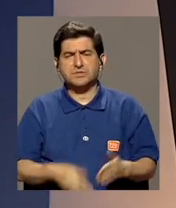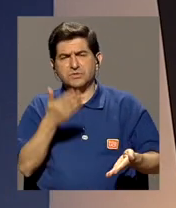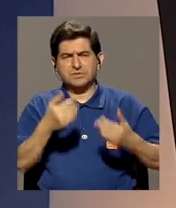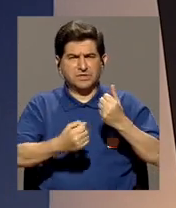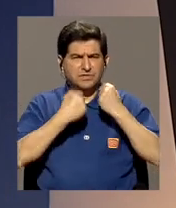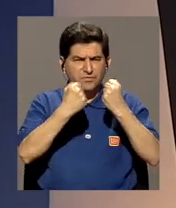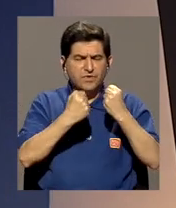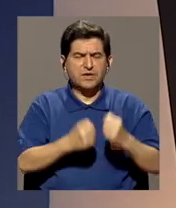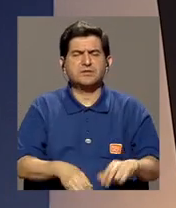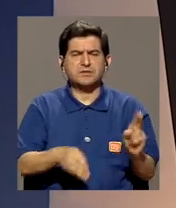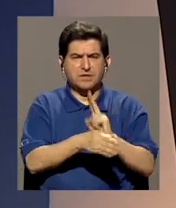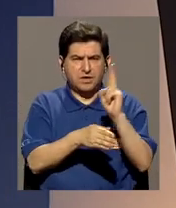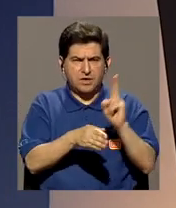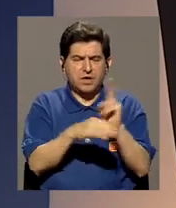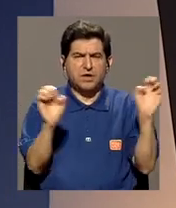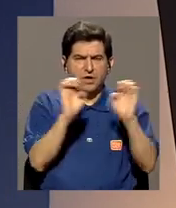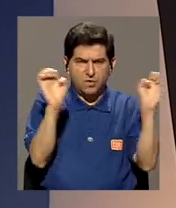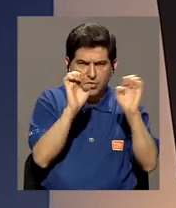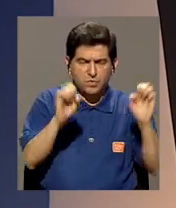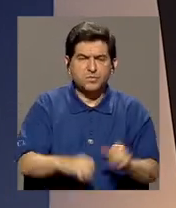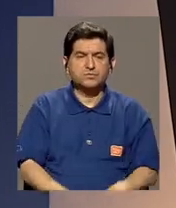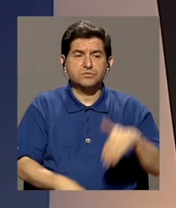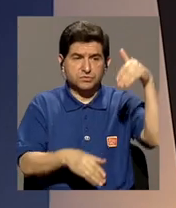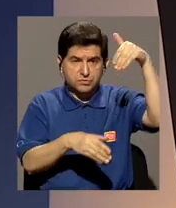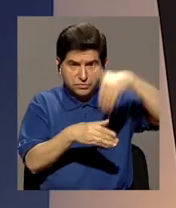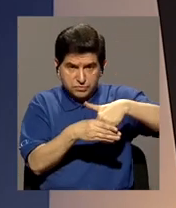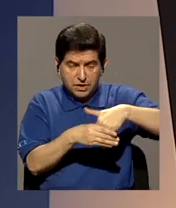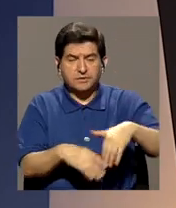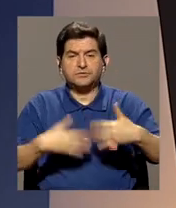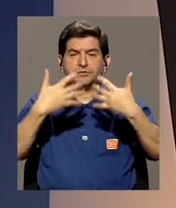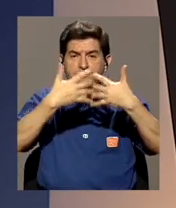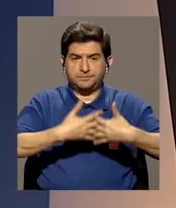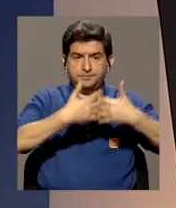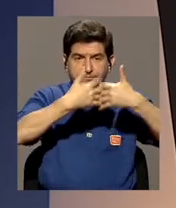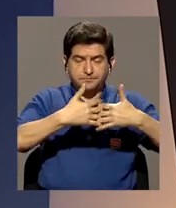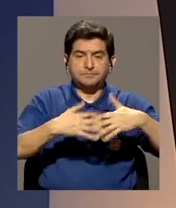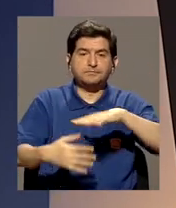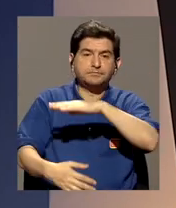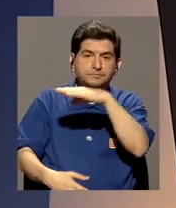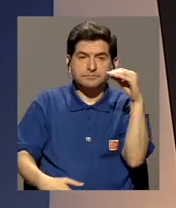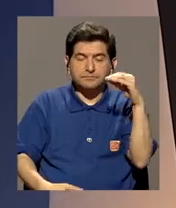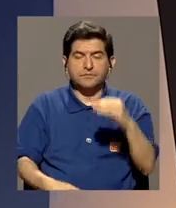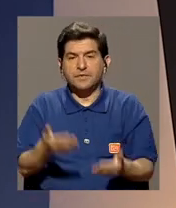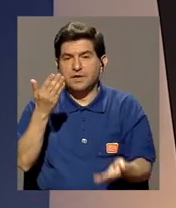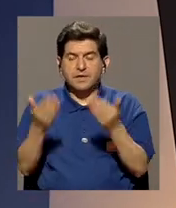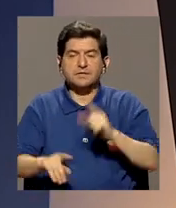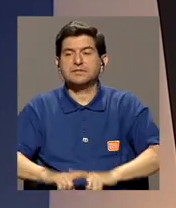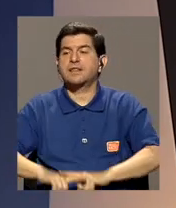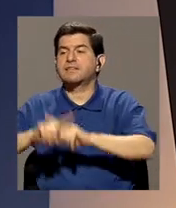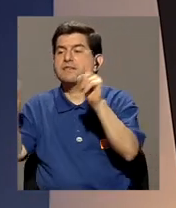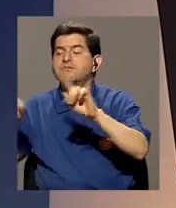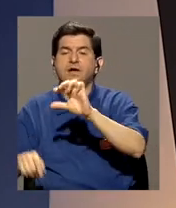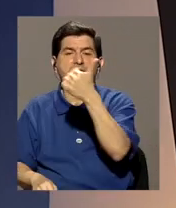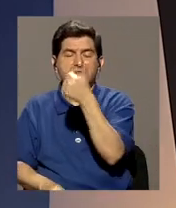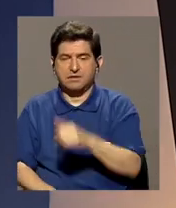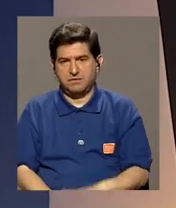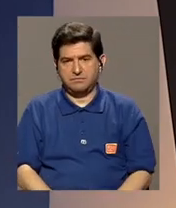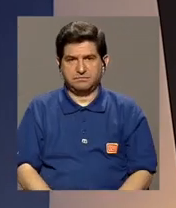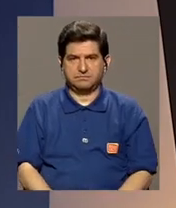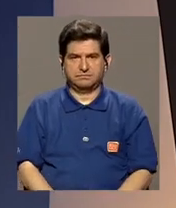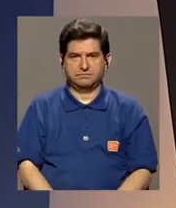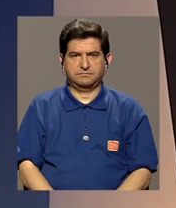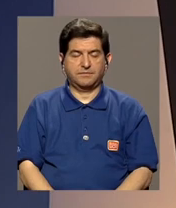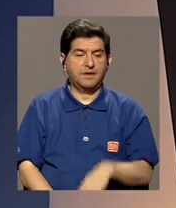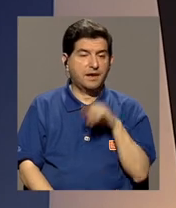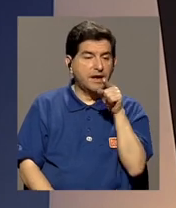es el proceso en el uso de energéticos esté dentro de una empresa y que puede ser muy diferente a la otra s